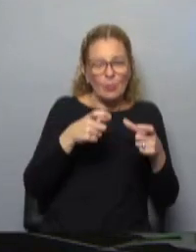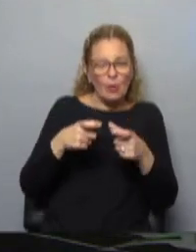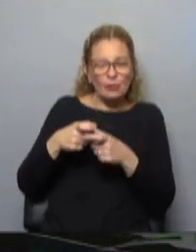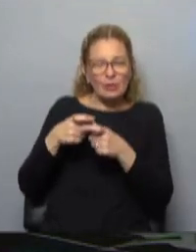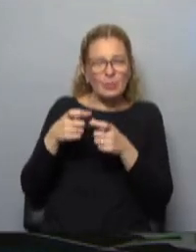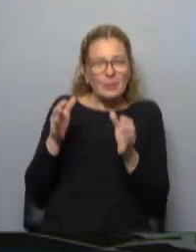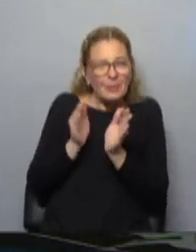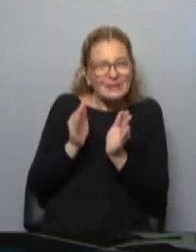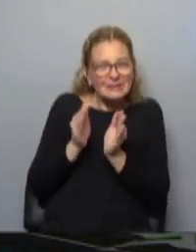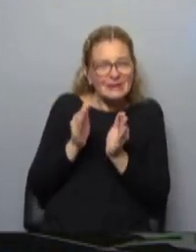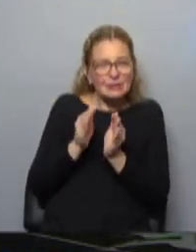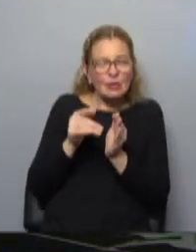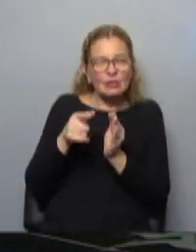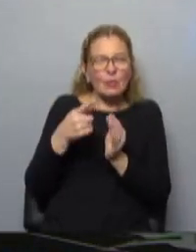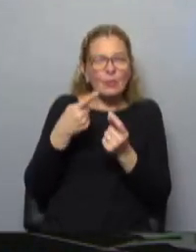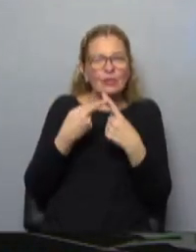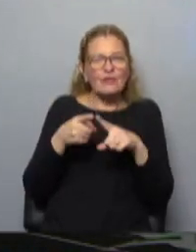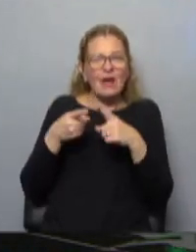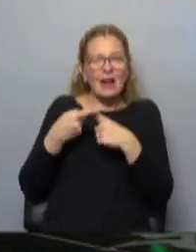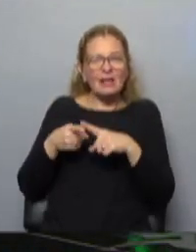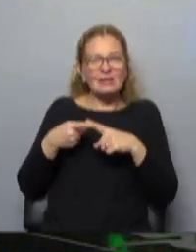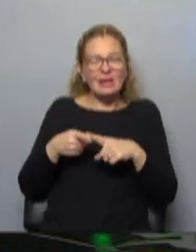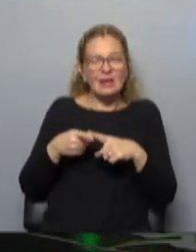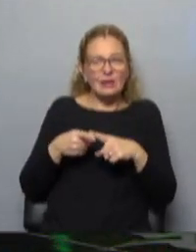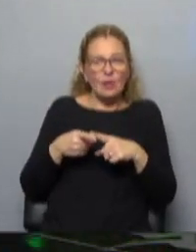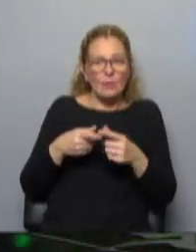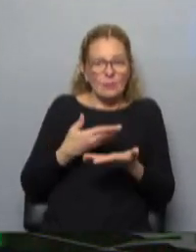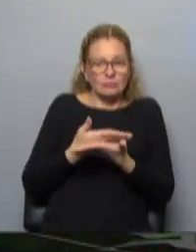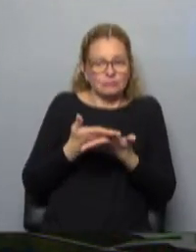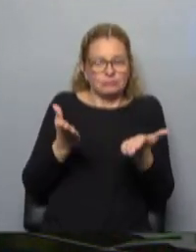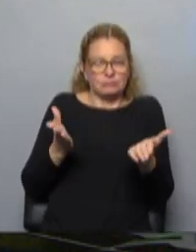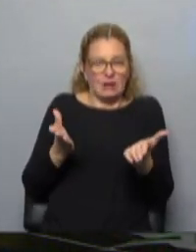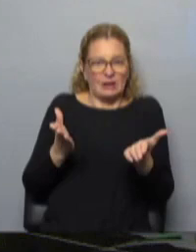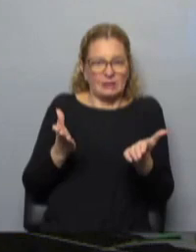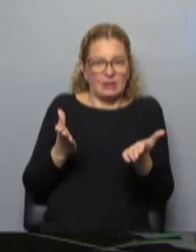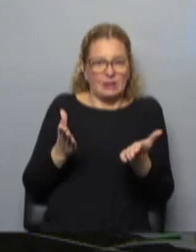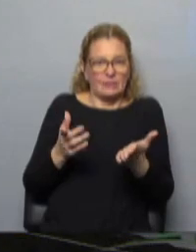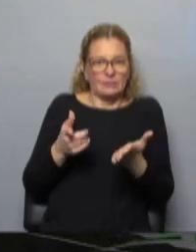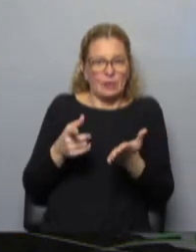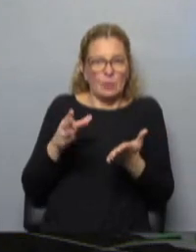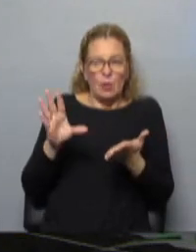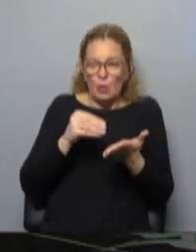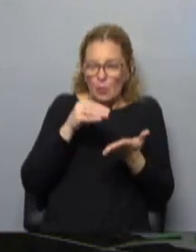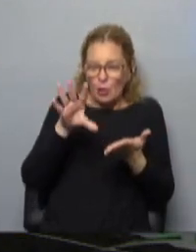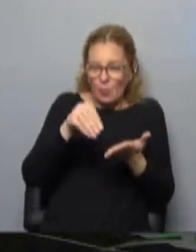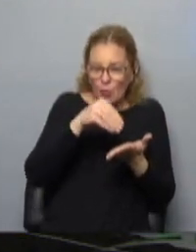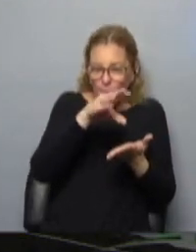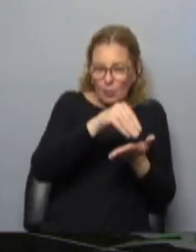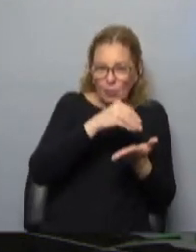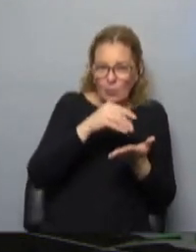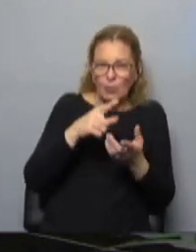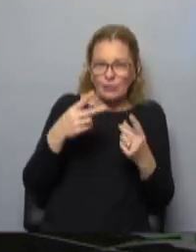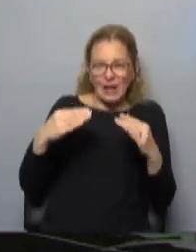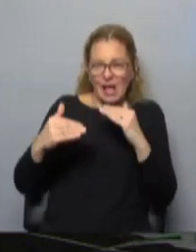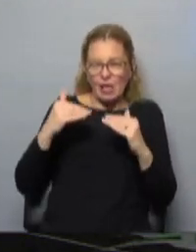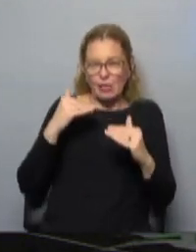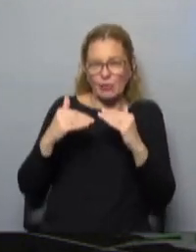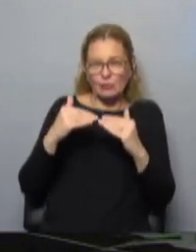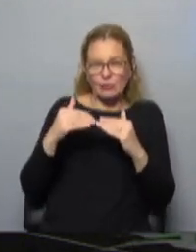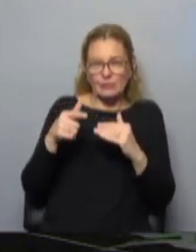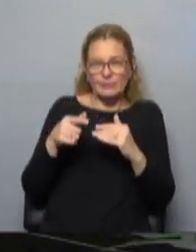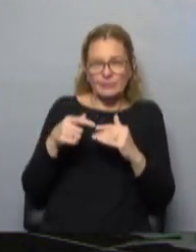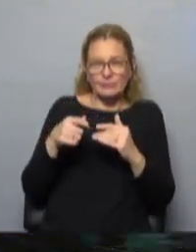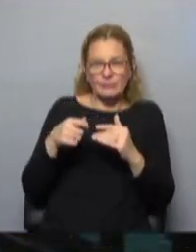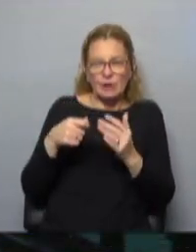una cosa distinta qué tiene que ver con más con grandes superficies tú sí puedes recoger una combinación de las dos en el